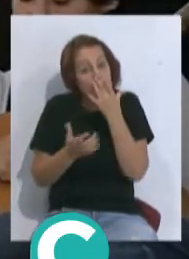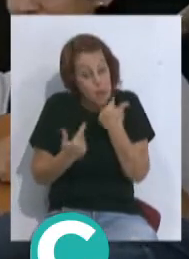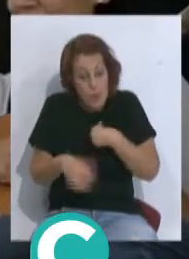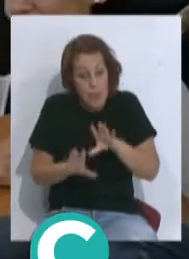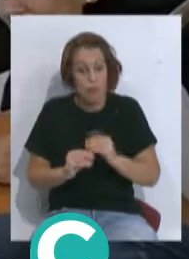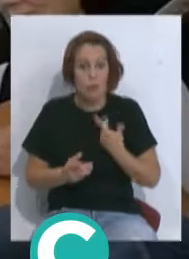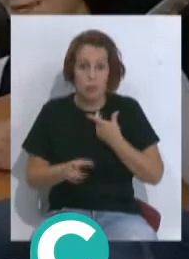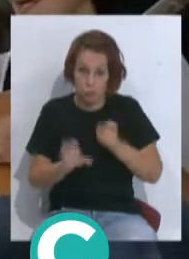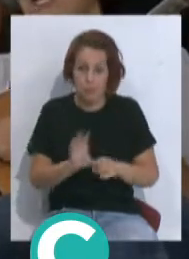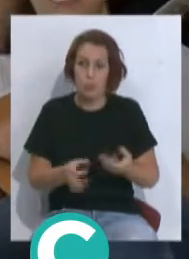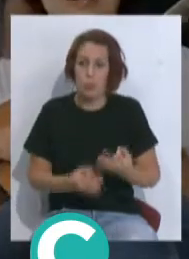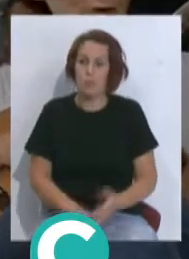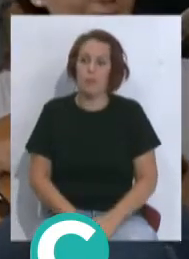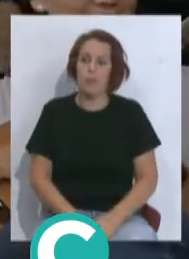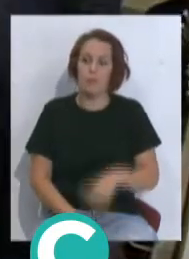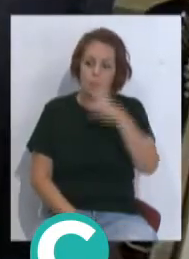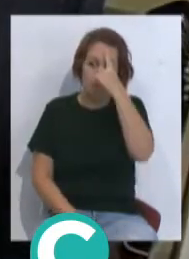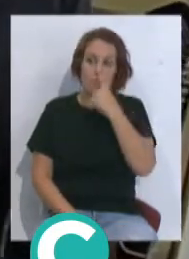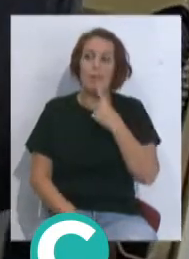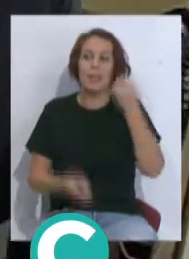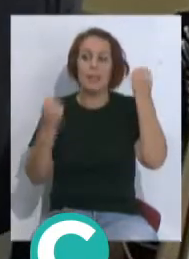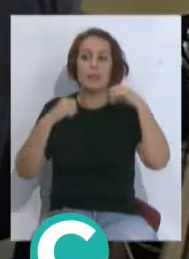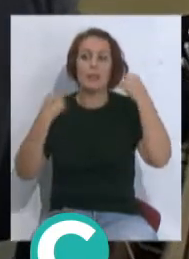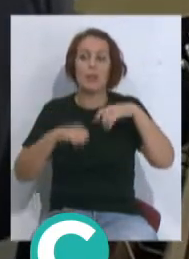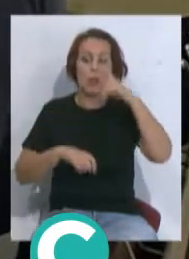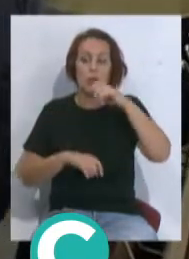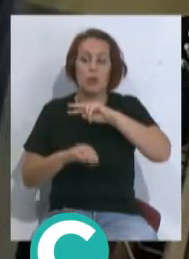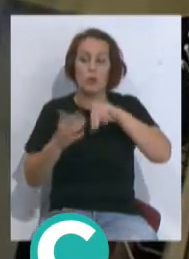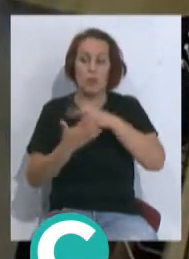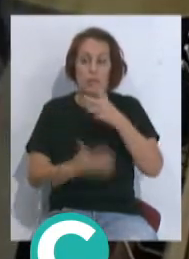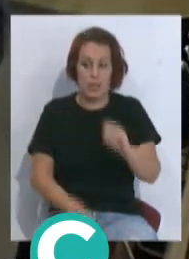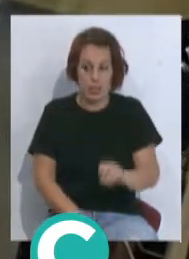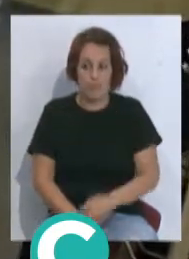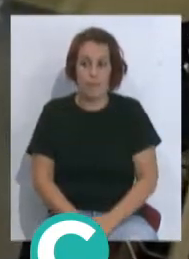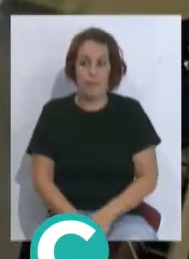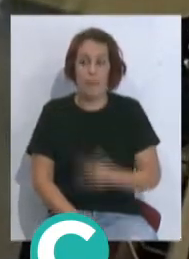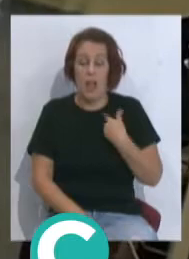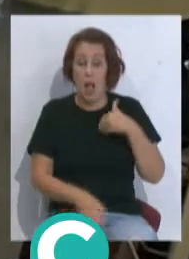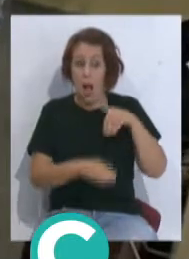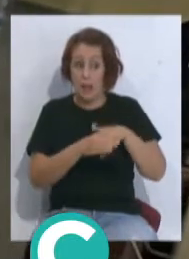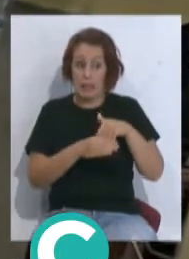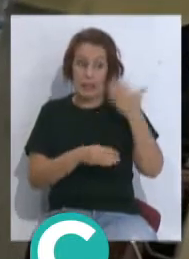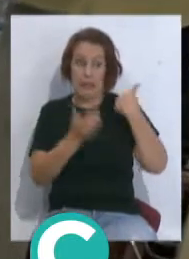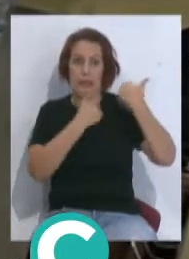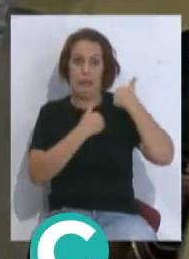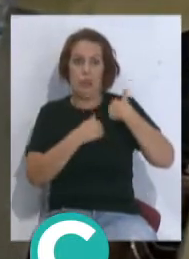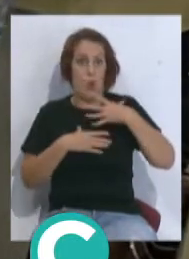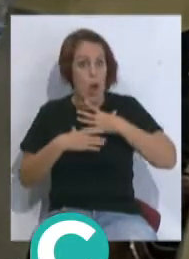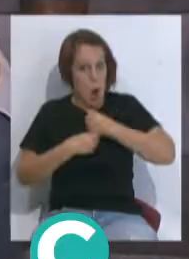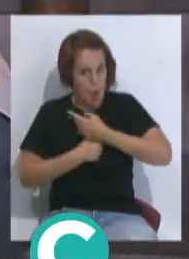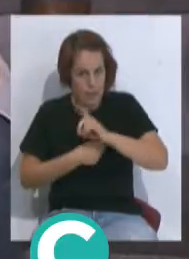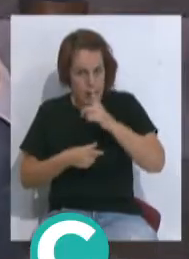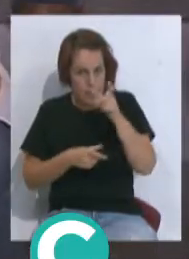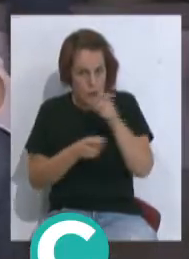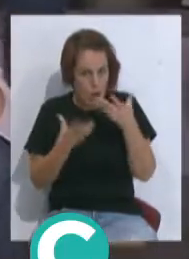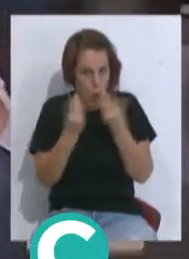entiendo, yo saldría. Ah, claro, que las imágenes que estamos viendo son de ensayos de 2020. Evidentemente son de archivo, para que no se me agobien si venga el coro ahí todo el mundo sin